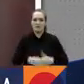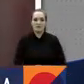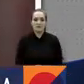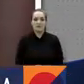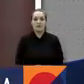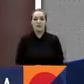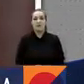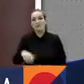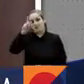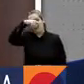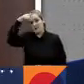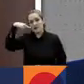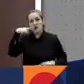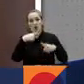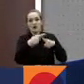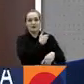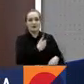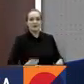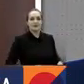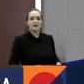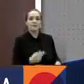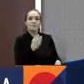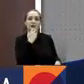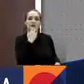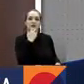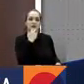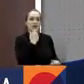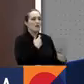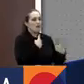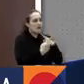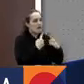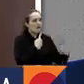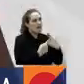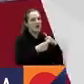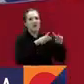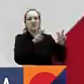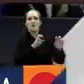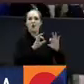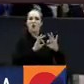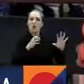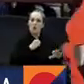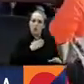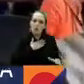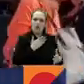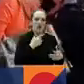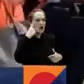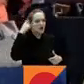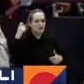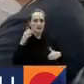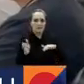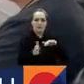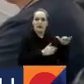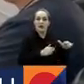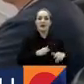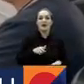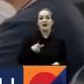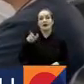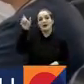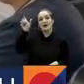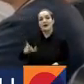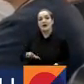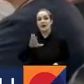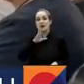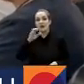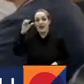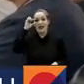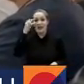el expresidente Andrés Pastrana, donde hablaron de oportunidades y retos de su campaña. El candidato Enrique Gómez cumple agenda en Cali. En la